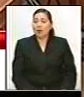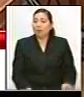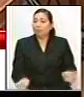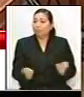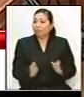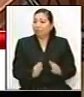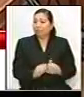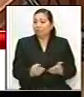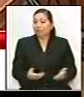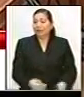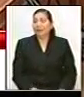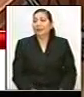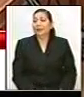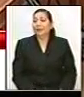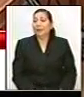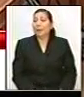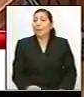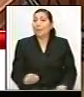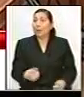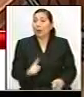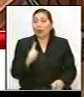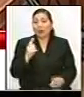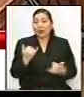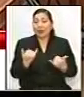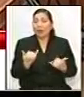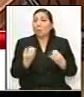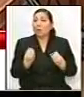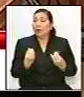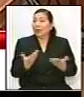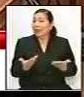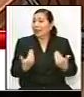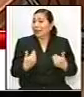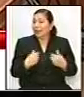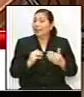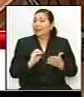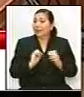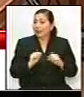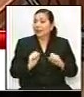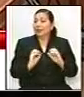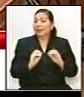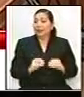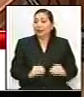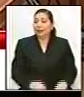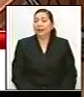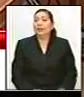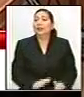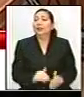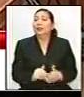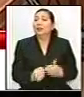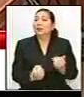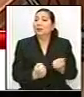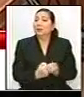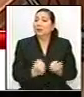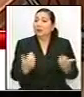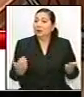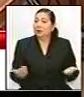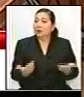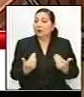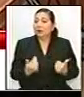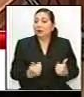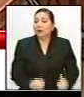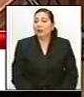conocimiento, disculpen, para que cuando se crea esto, porque tarde o temprano se tiene que dar. Y si todos apoyan e impulsan, en buena